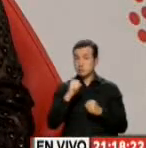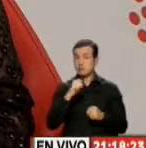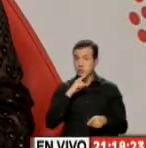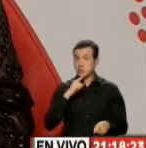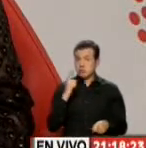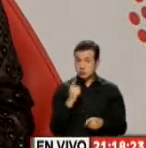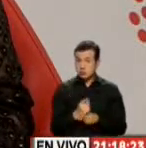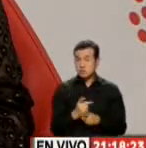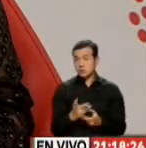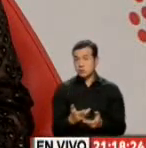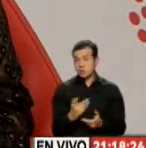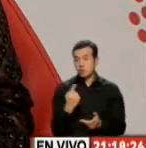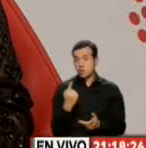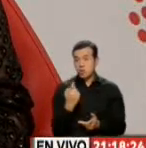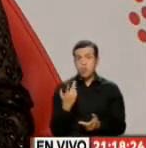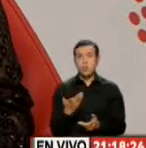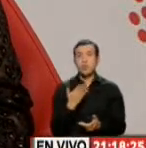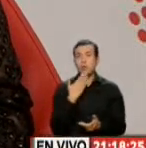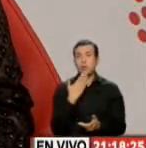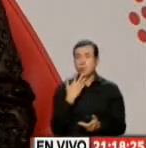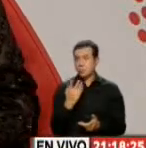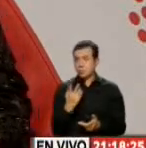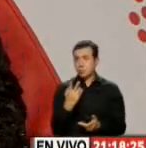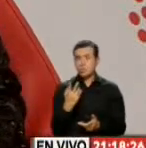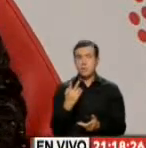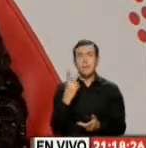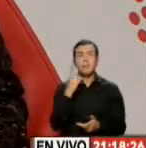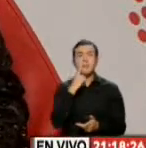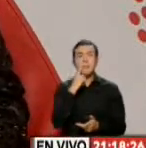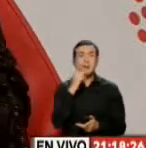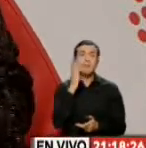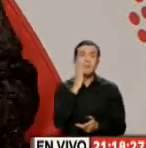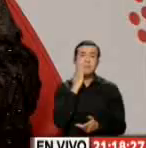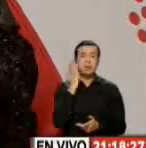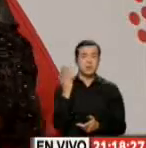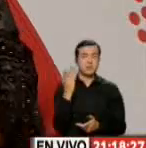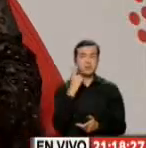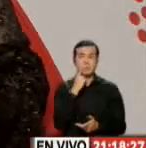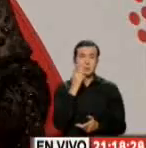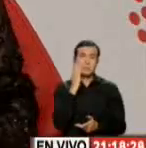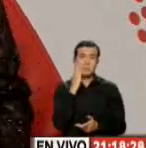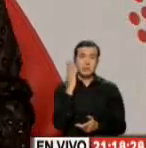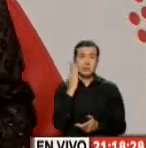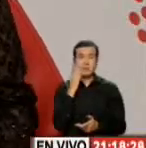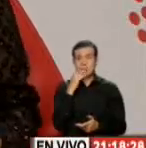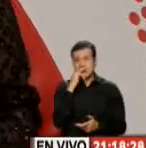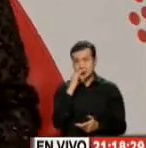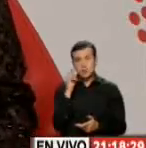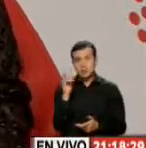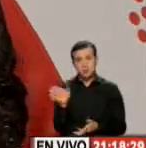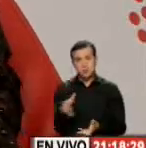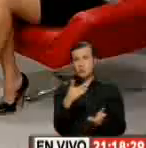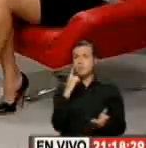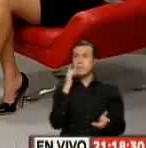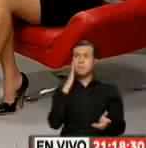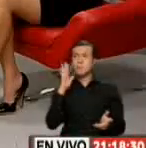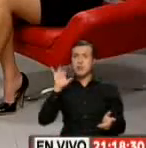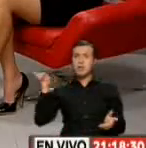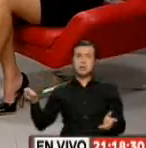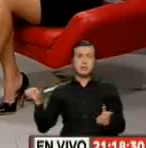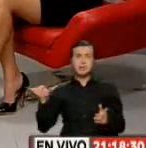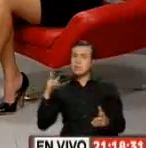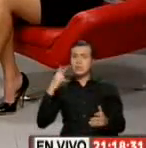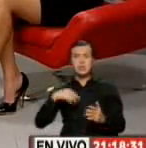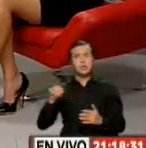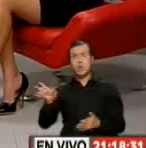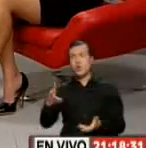porque muy probable no estamos mirando que cuando uno es padre, lo que dices, al menos se salva el niño. Y con este contexto también, pues, ¿qué